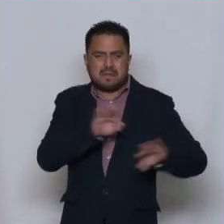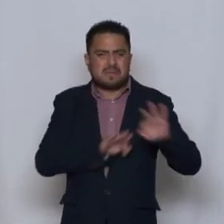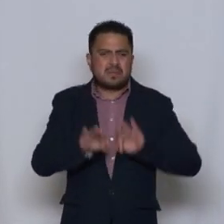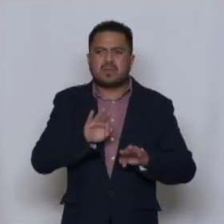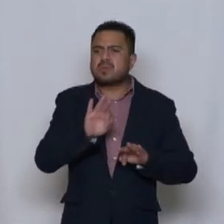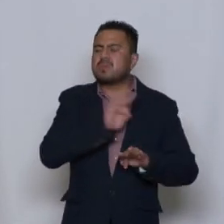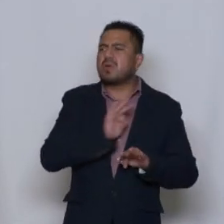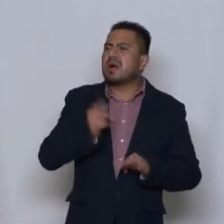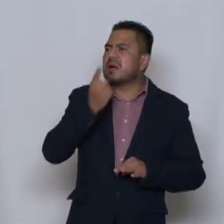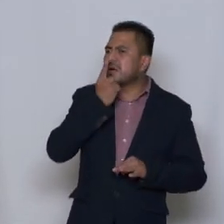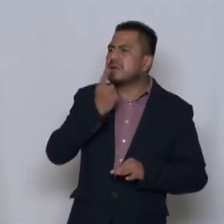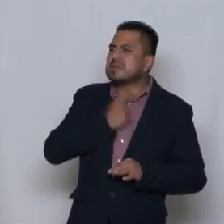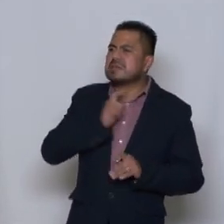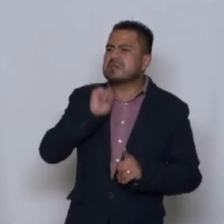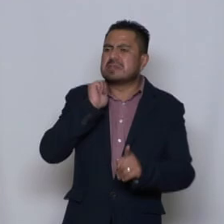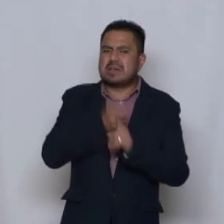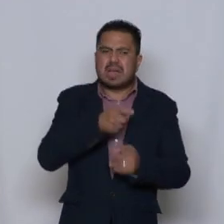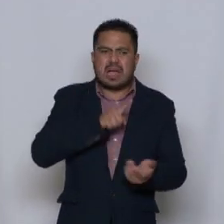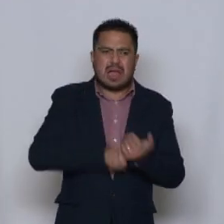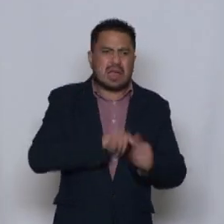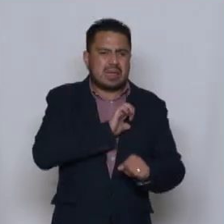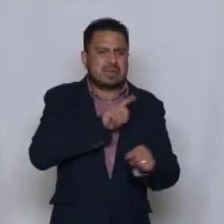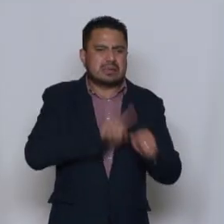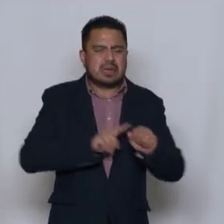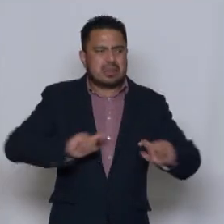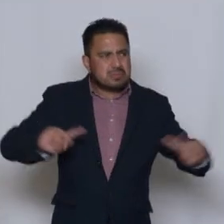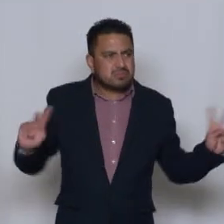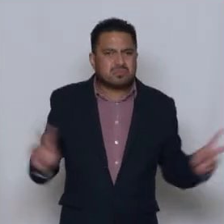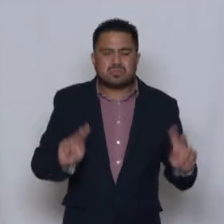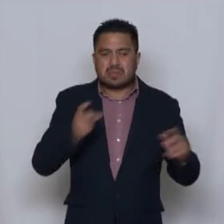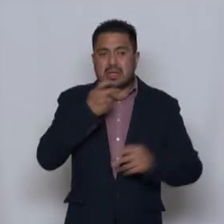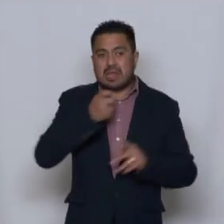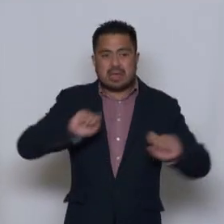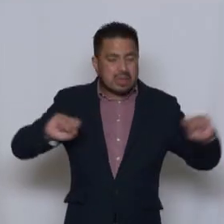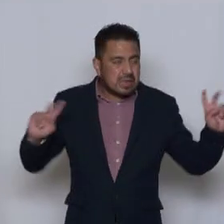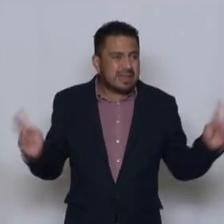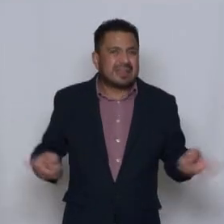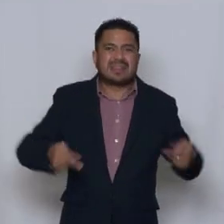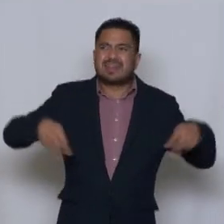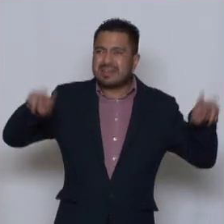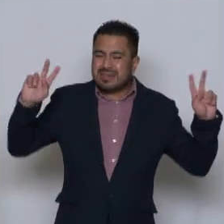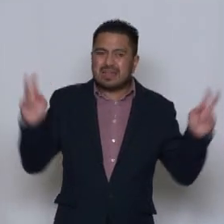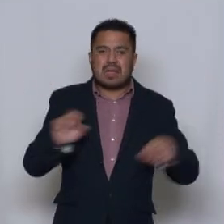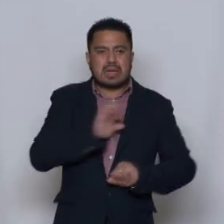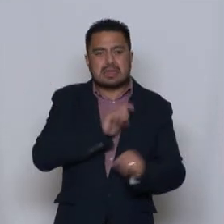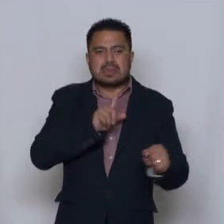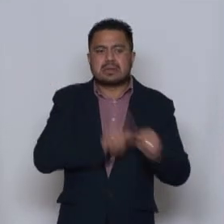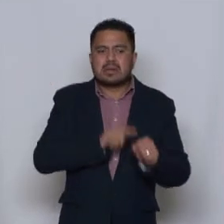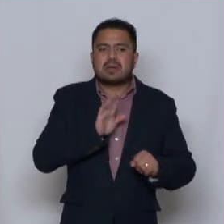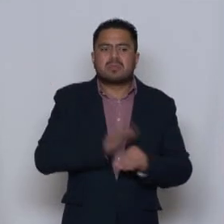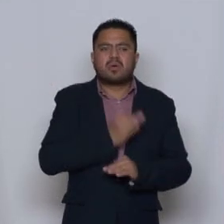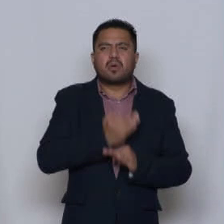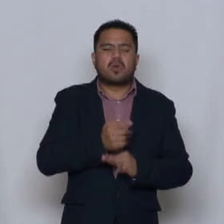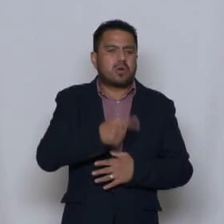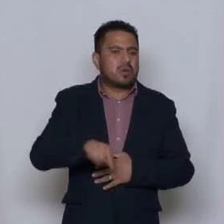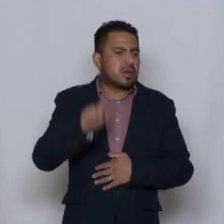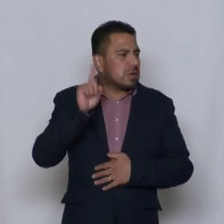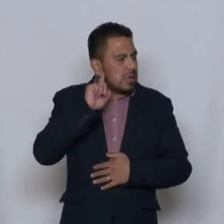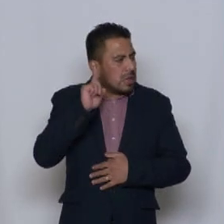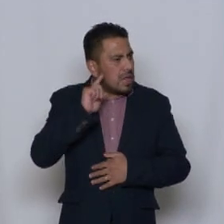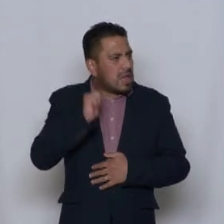nos podría decir que tiene de peculiar este ave? Bueno, esta es un ave muy especial. Ya habrán escuchado algo